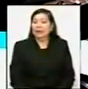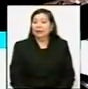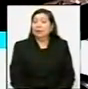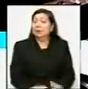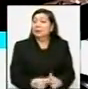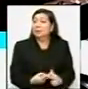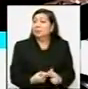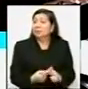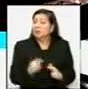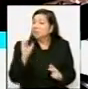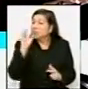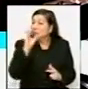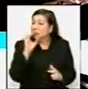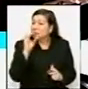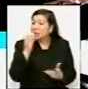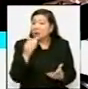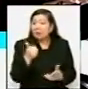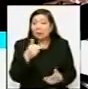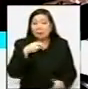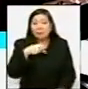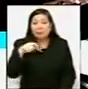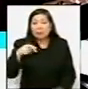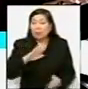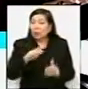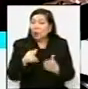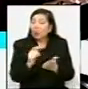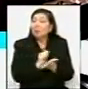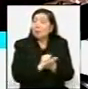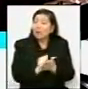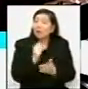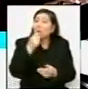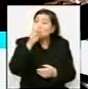empiezan a buscar a APP todos los meses?